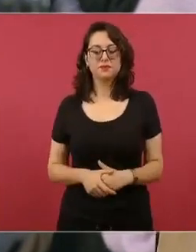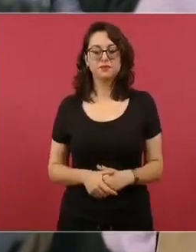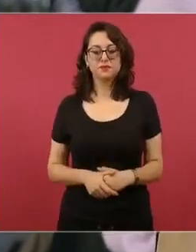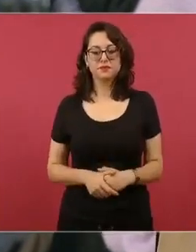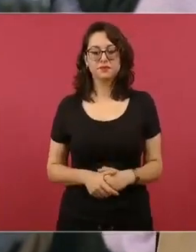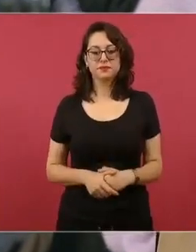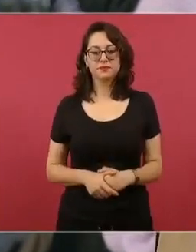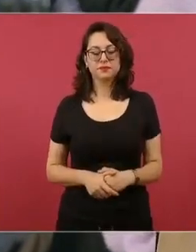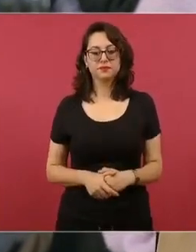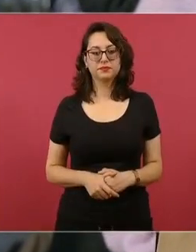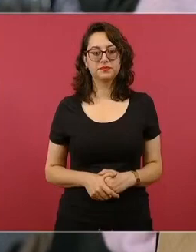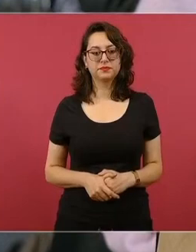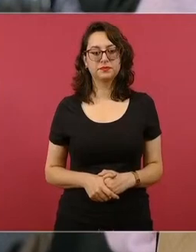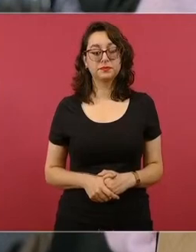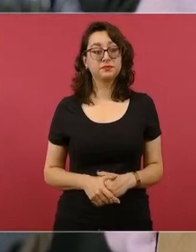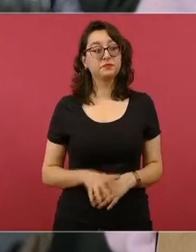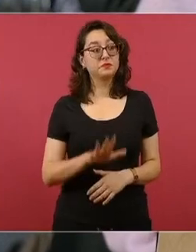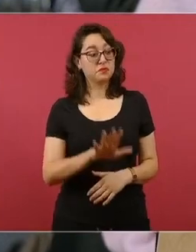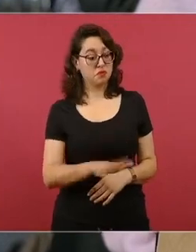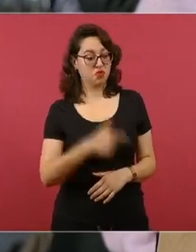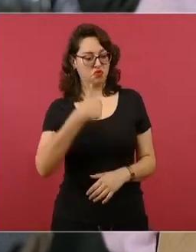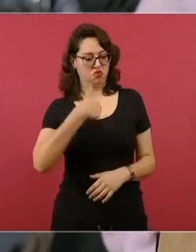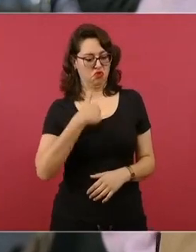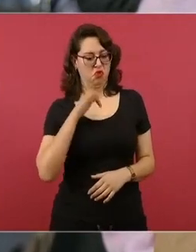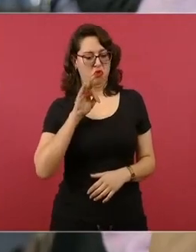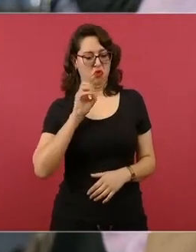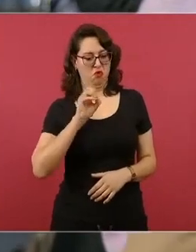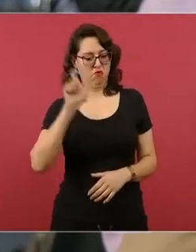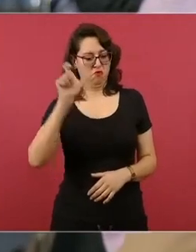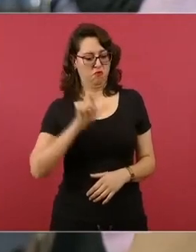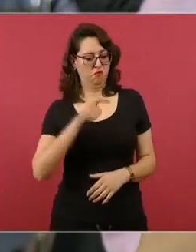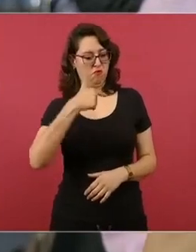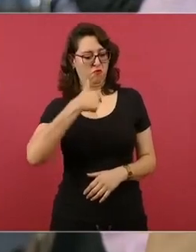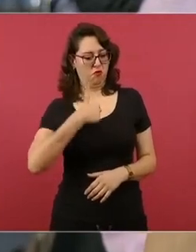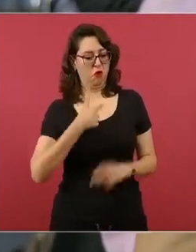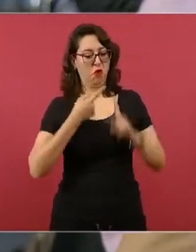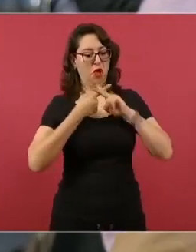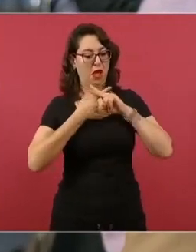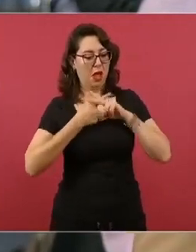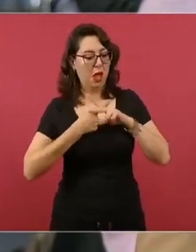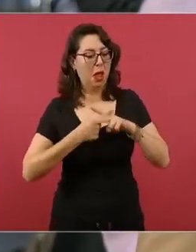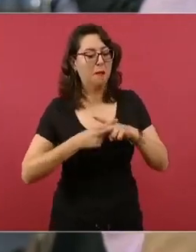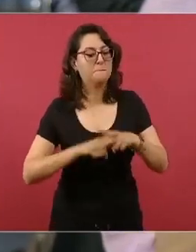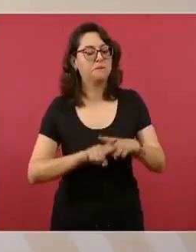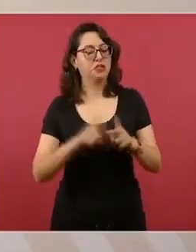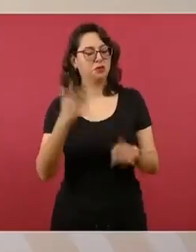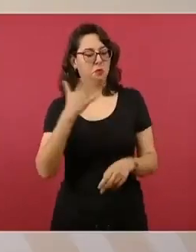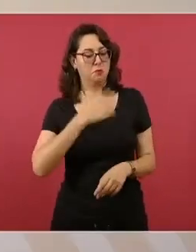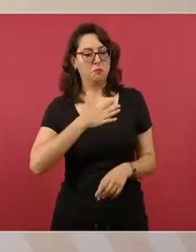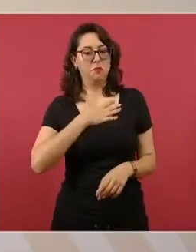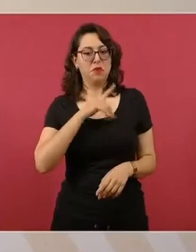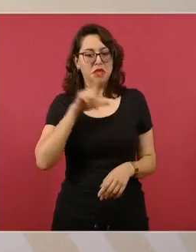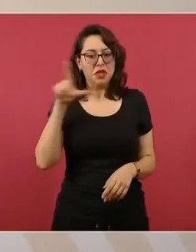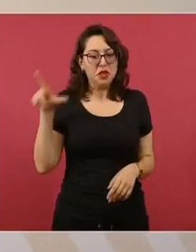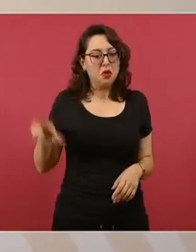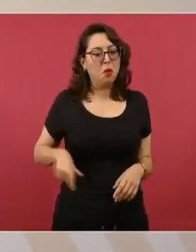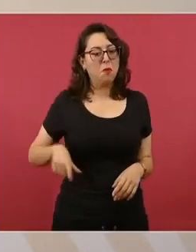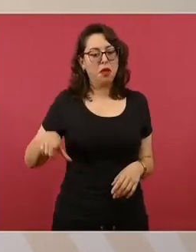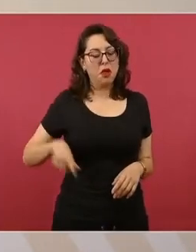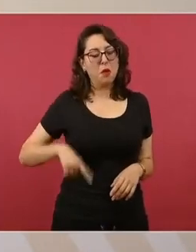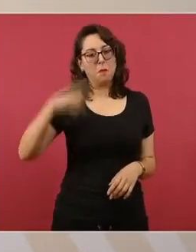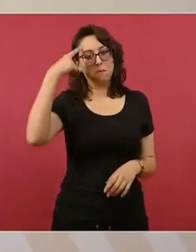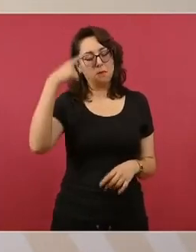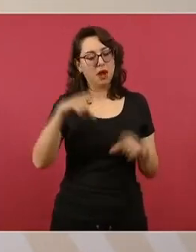Que no te engañe, fue mi gobierno quien comenzó en todo el país el programa de adultos mayores, 70 y más.